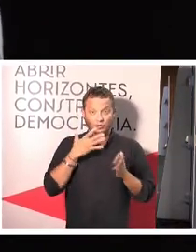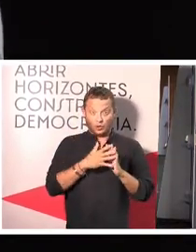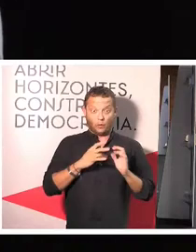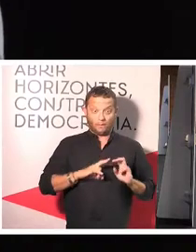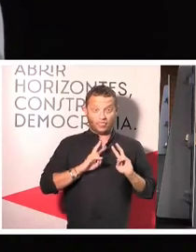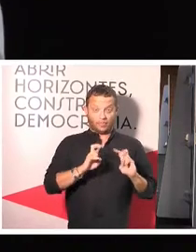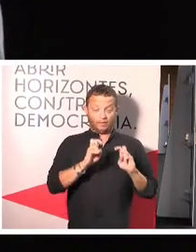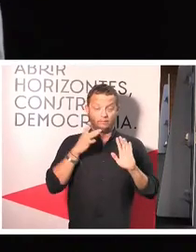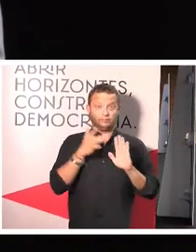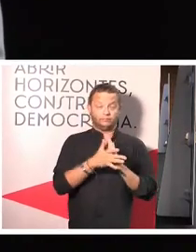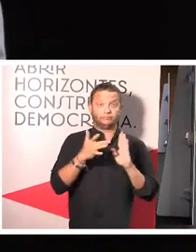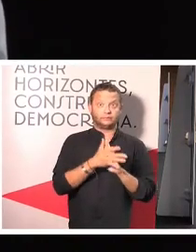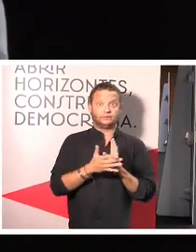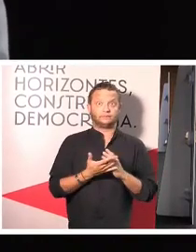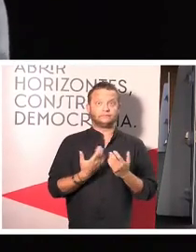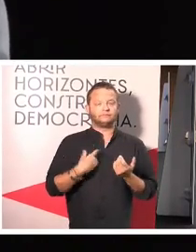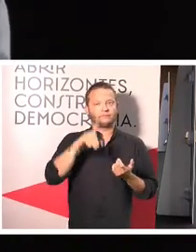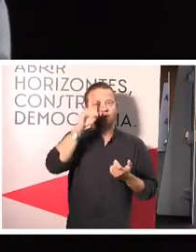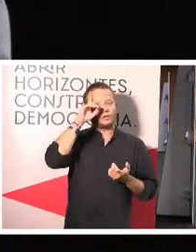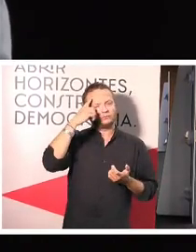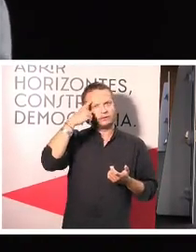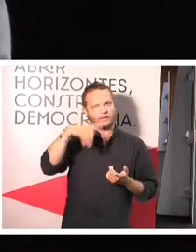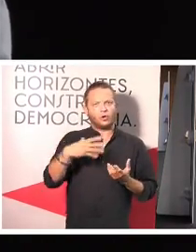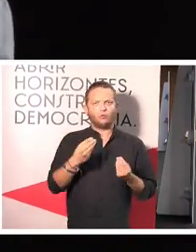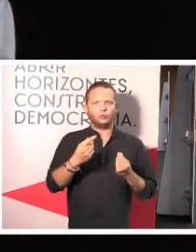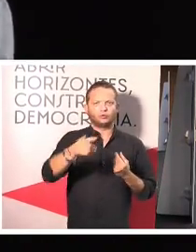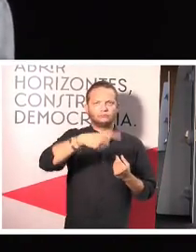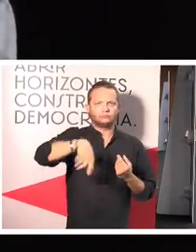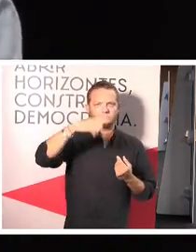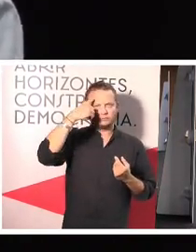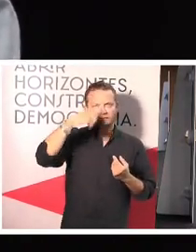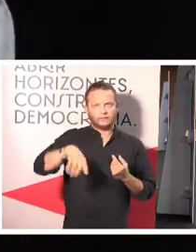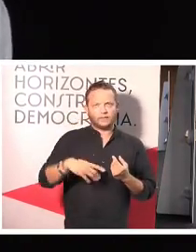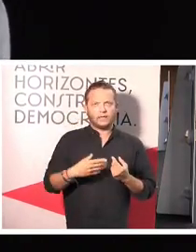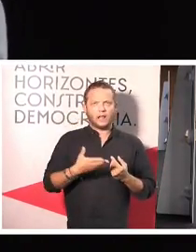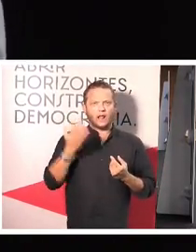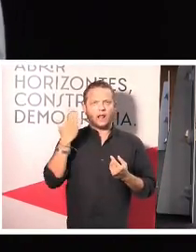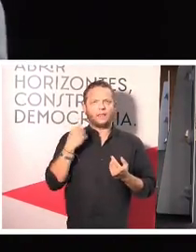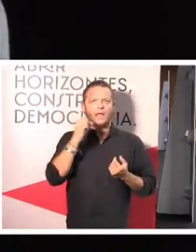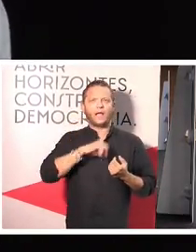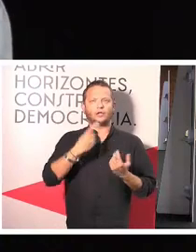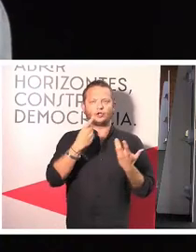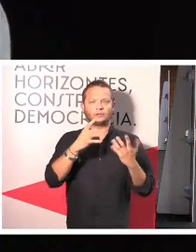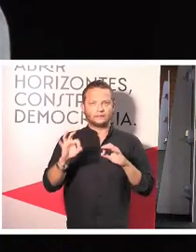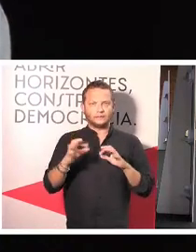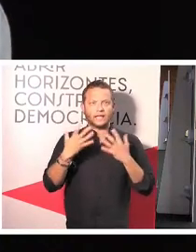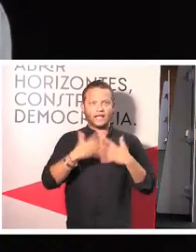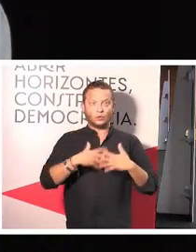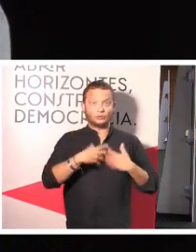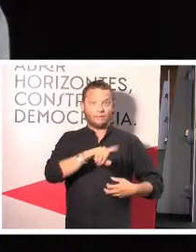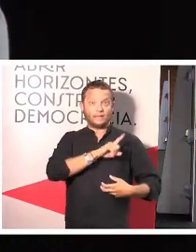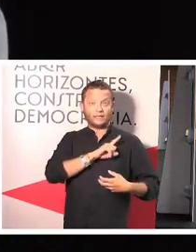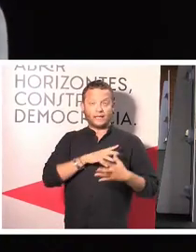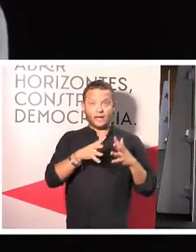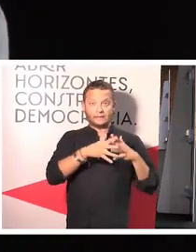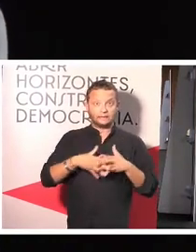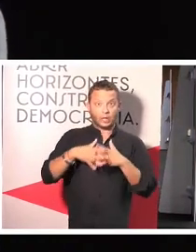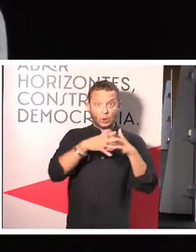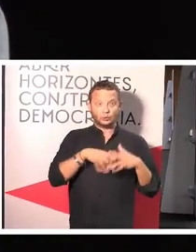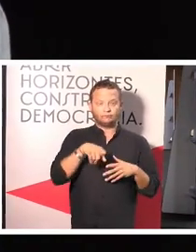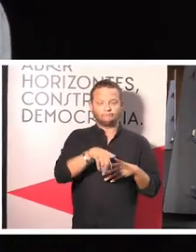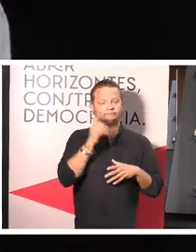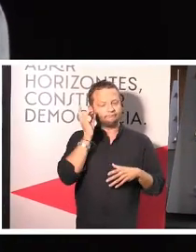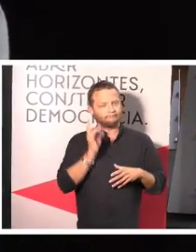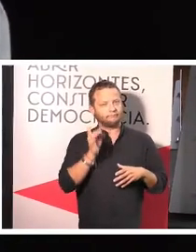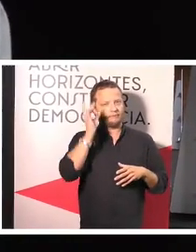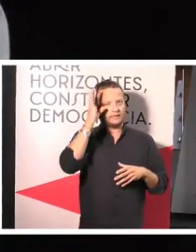principio, ¿no? No sé si sabéis, o muchos ya sabréis, seguramente, que en los años 60 la industria militar norteamericana